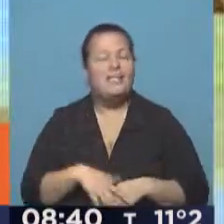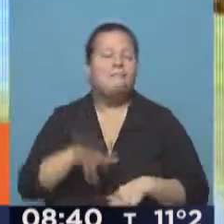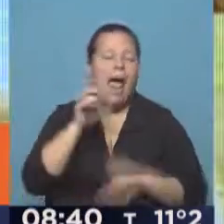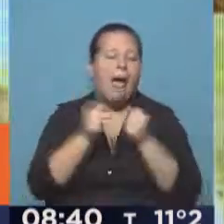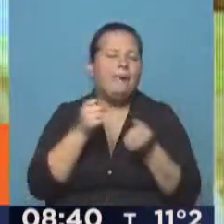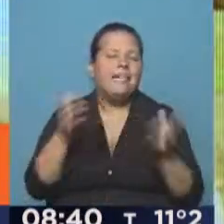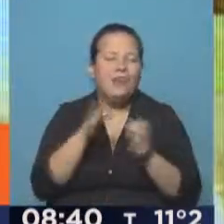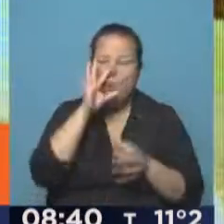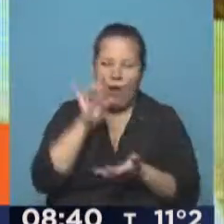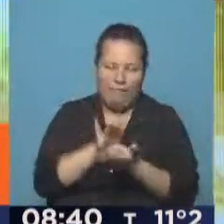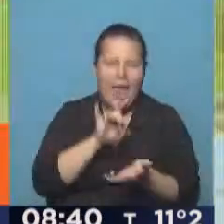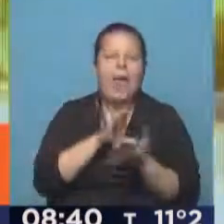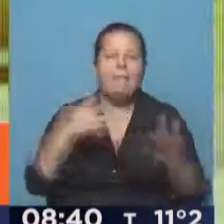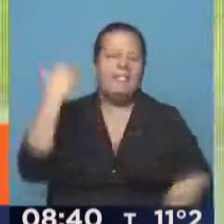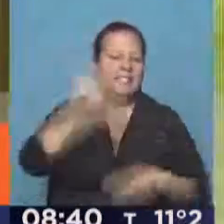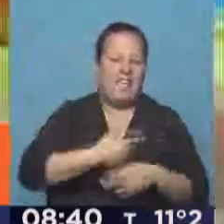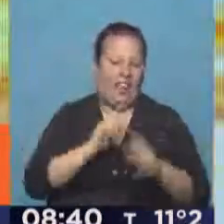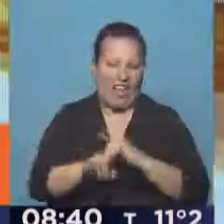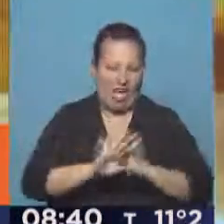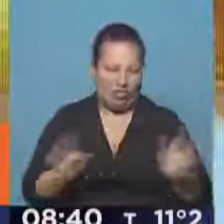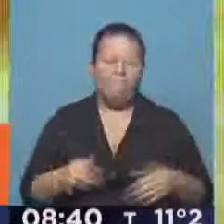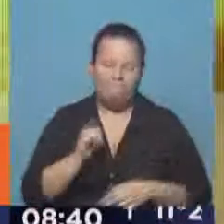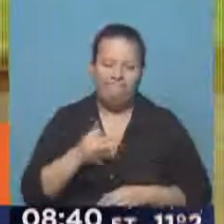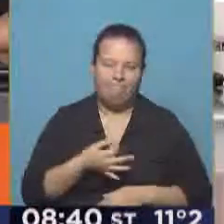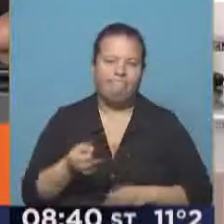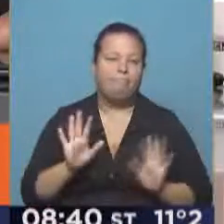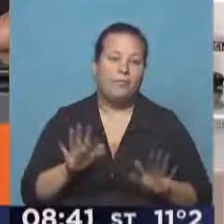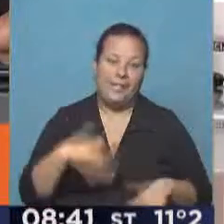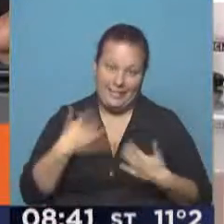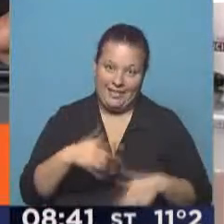pymes no despiden, en general las pymes cierran. Sí, sí, bien.